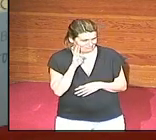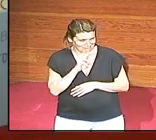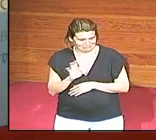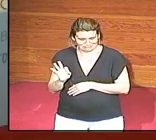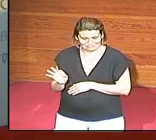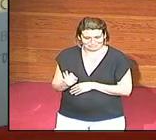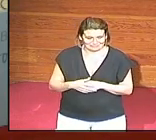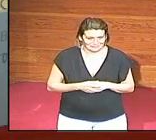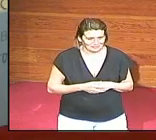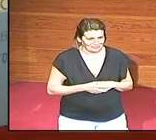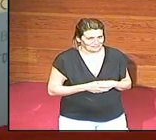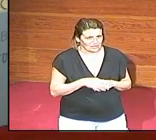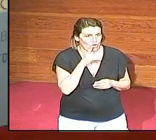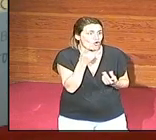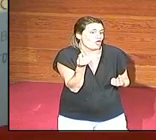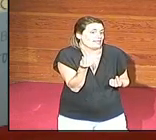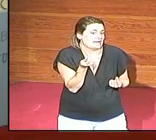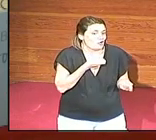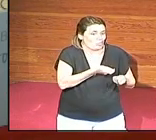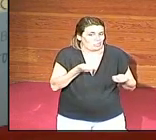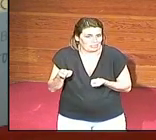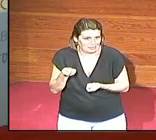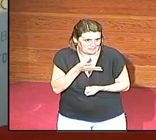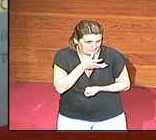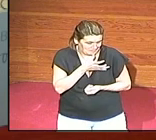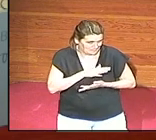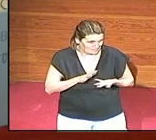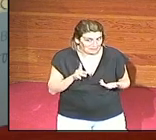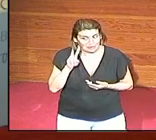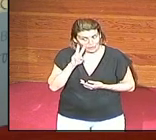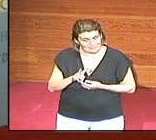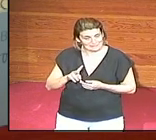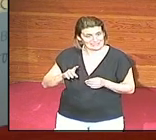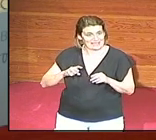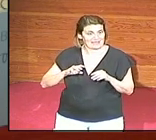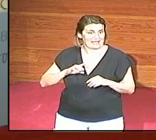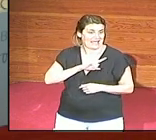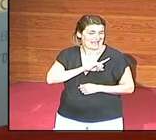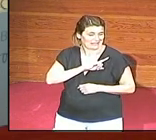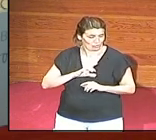o está muy mal administrado, pero una de las cosas que veías es que el ejército iba,